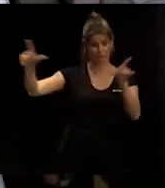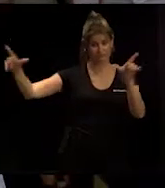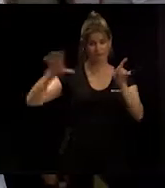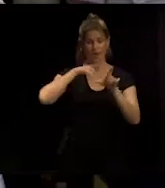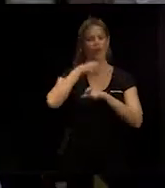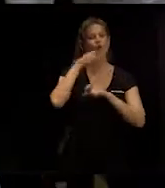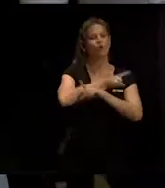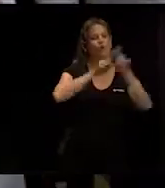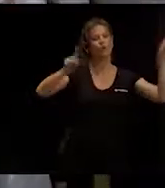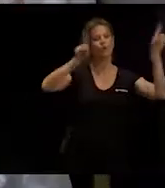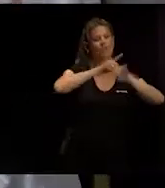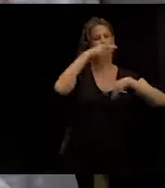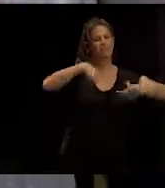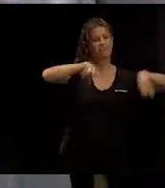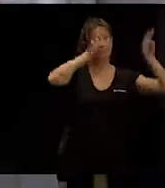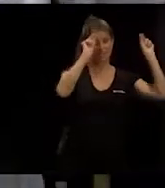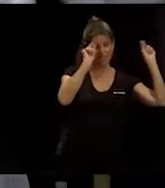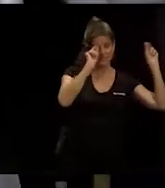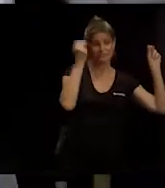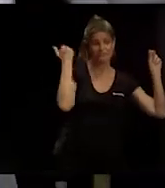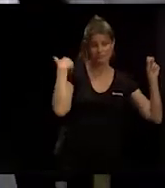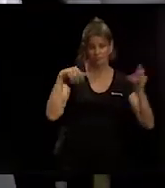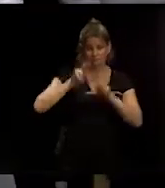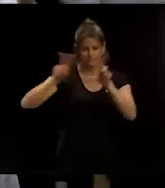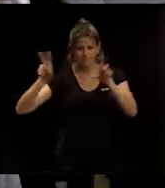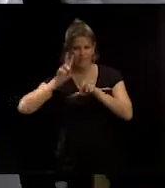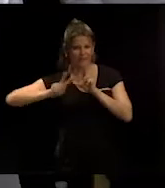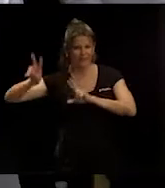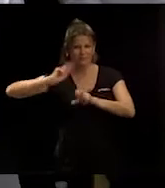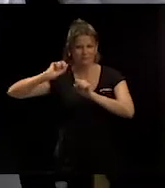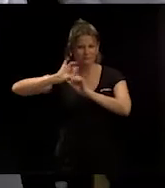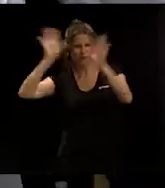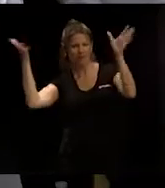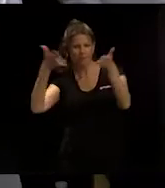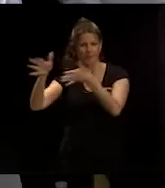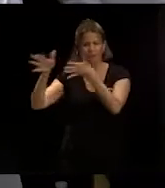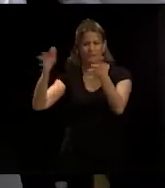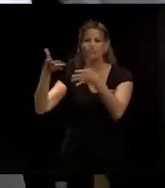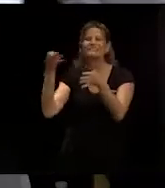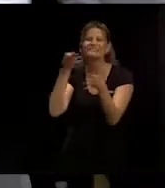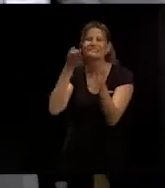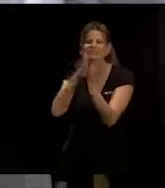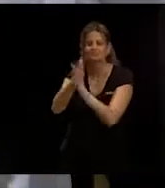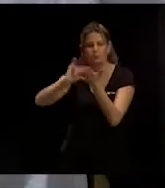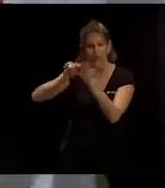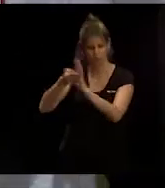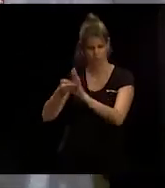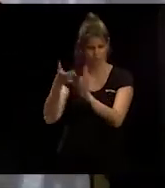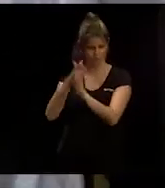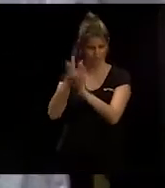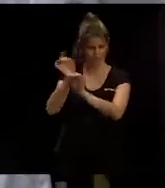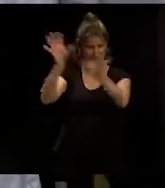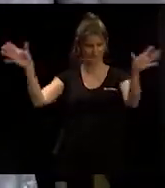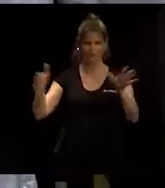finales, que yo creo que os va a dar una idea más clara de en qué ha consistido el proyecto. Y luego, después,